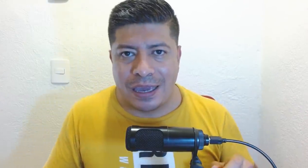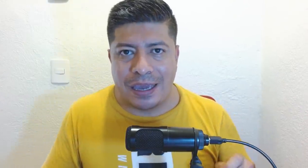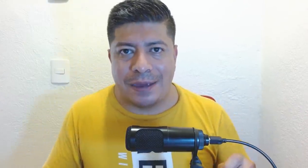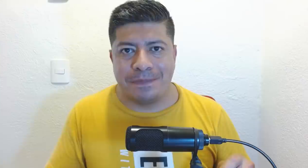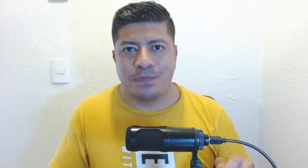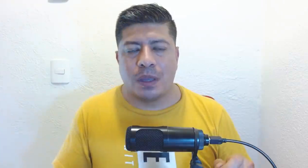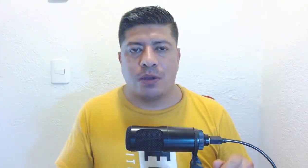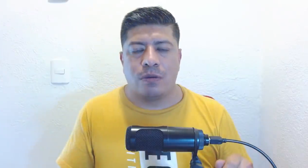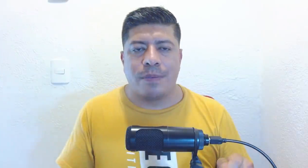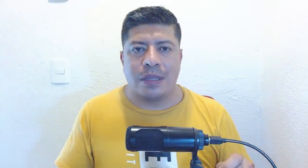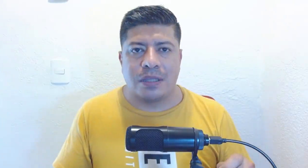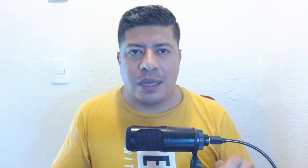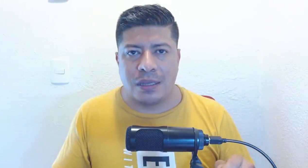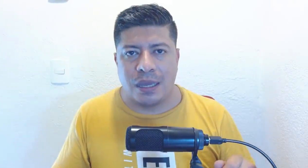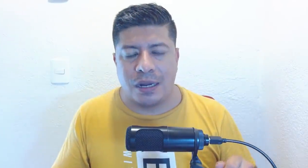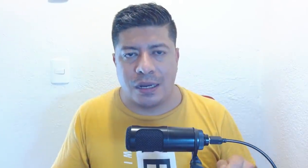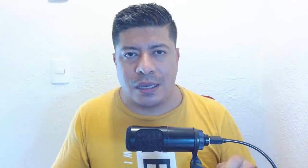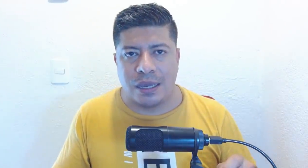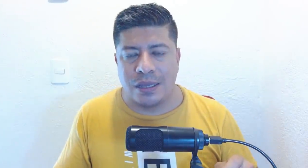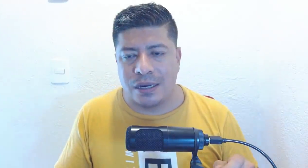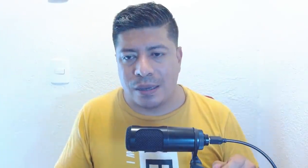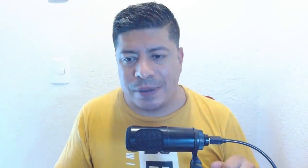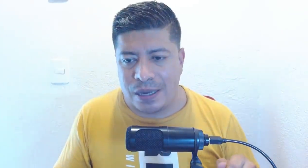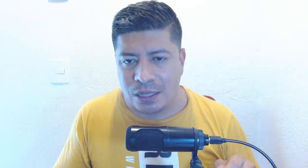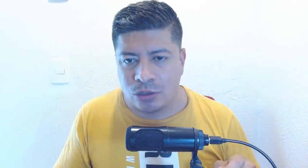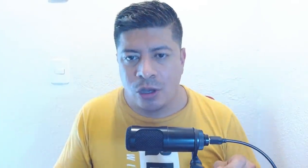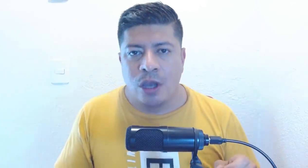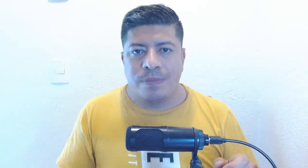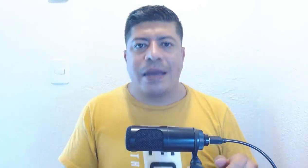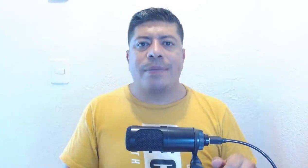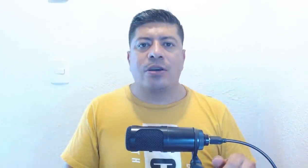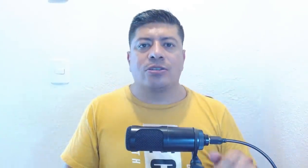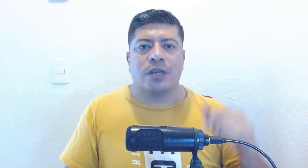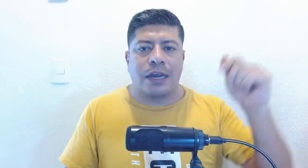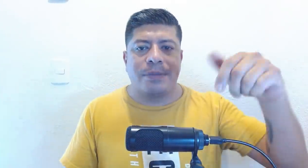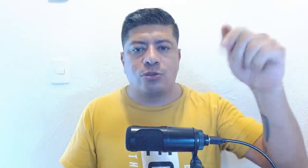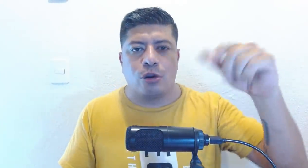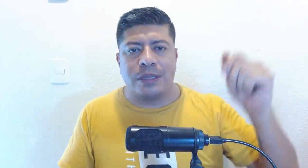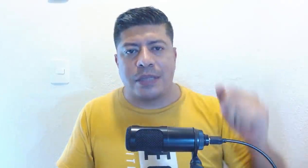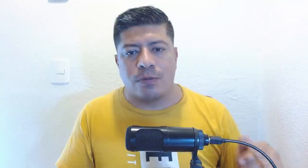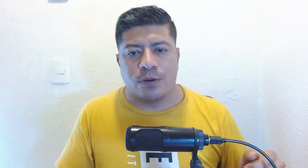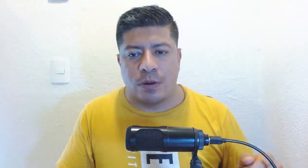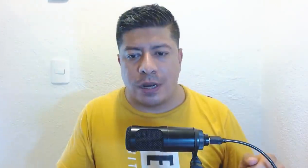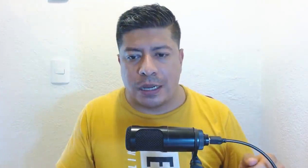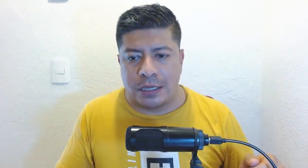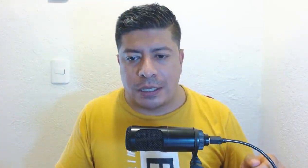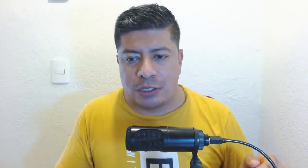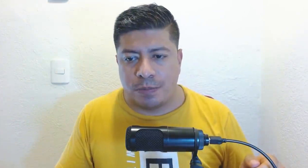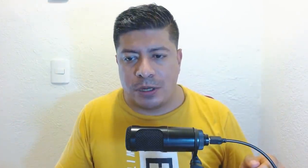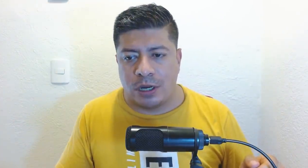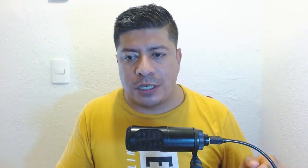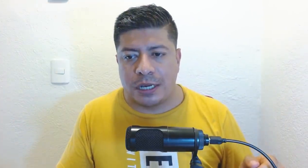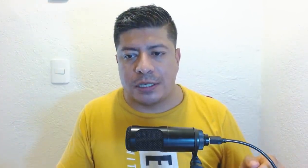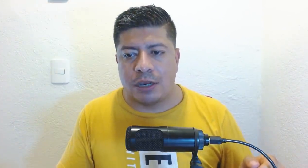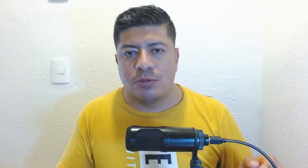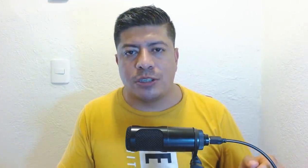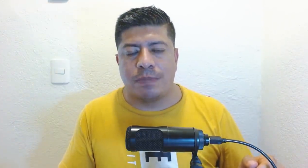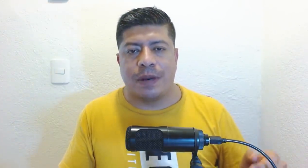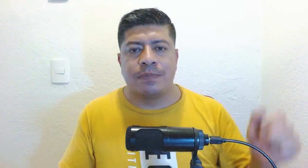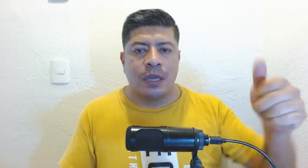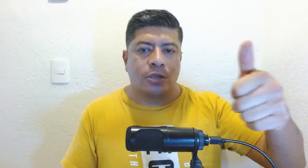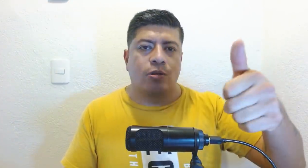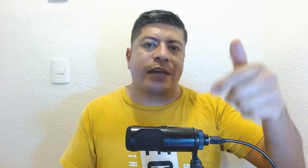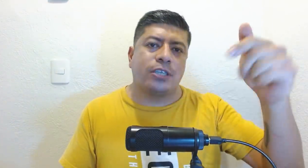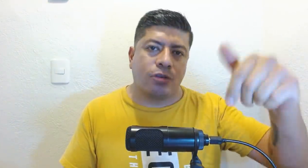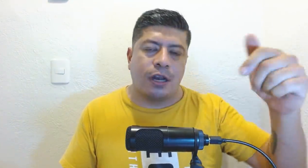de, obviamente, de Enrique Peña Nieto. Bien, amigos, regáleme su comentario, por favor, en la cajita de las opiniones. Agradeceré, como